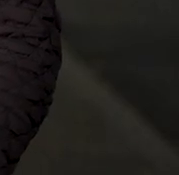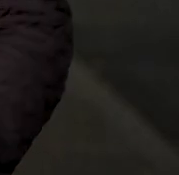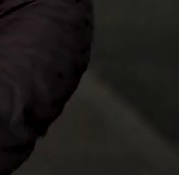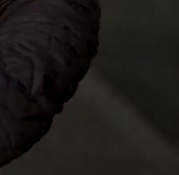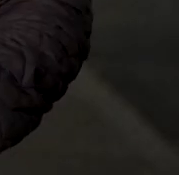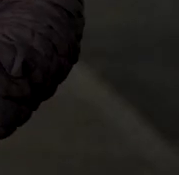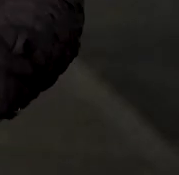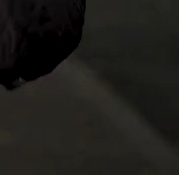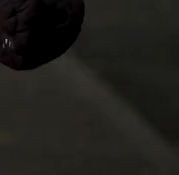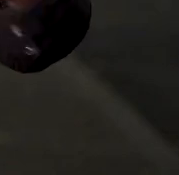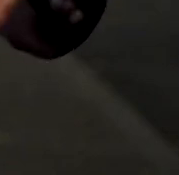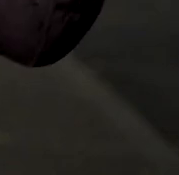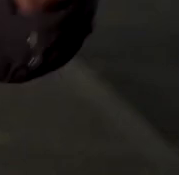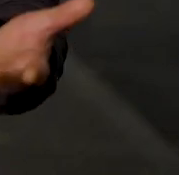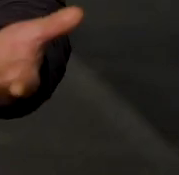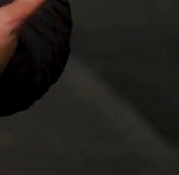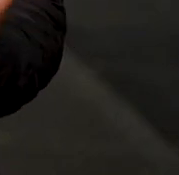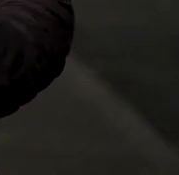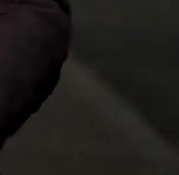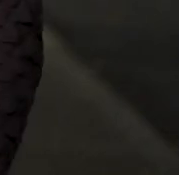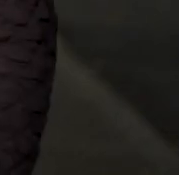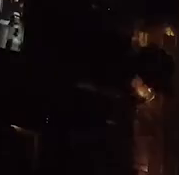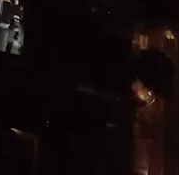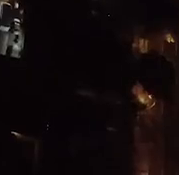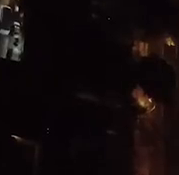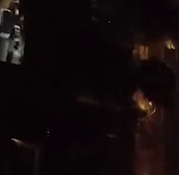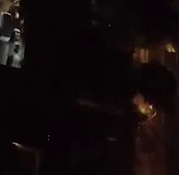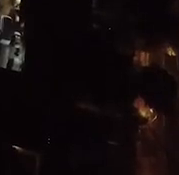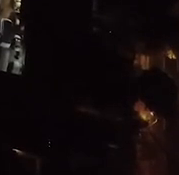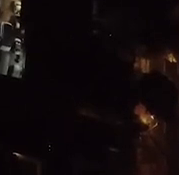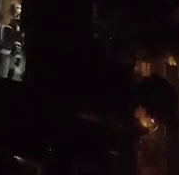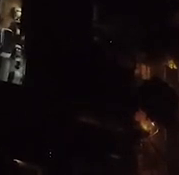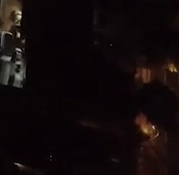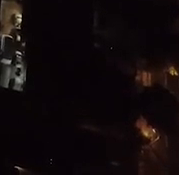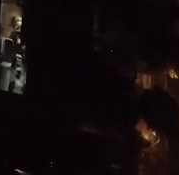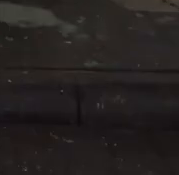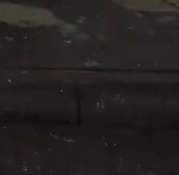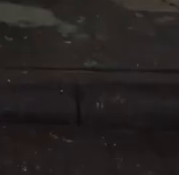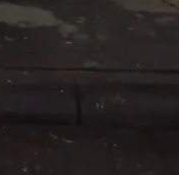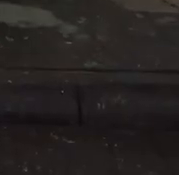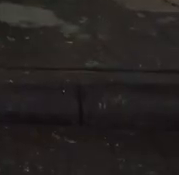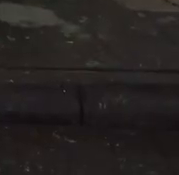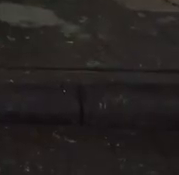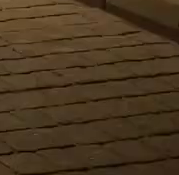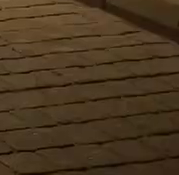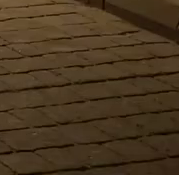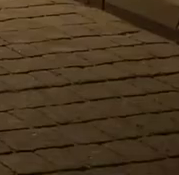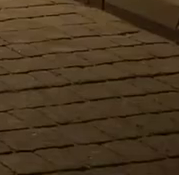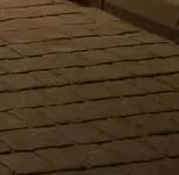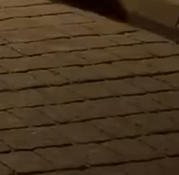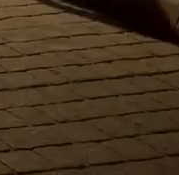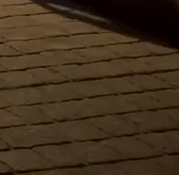en las calles que todavía falte el alumbrado, pues que lo coloquen.